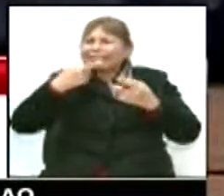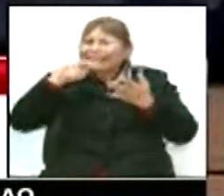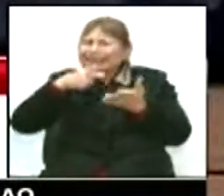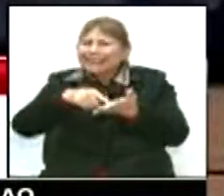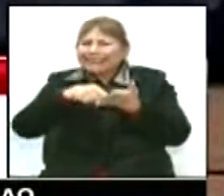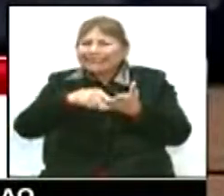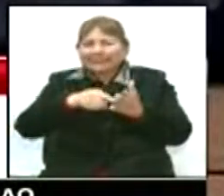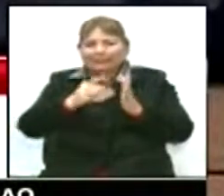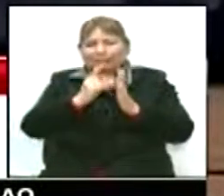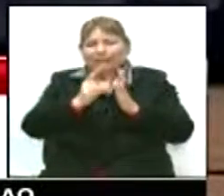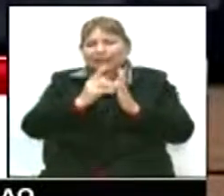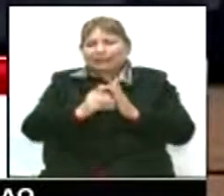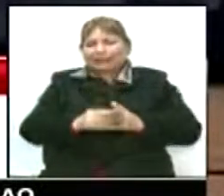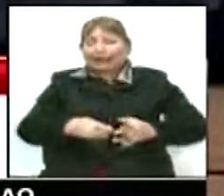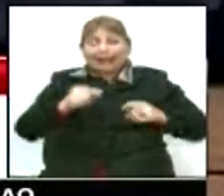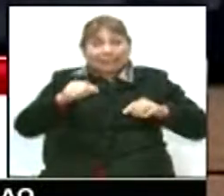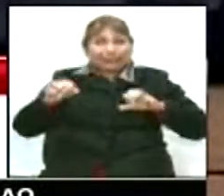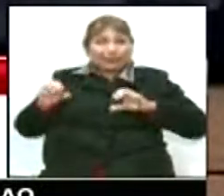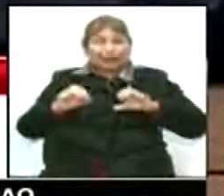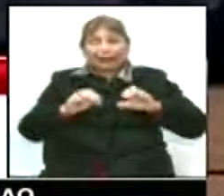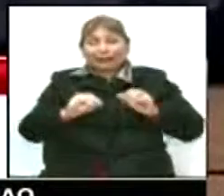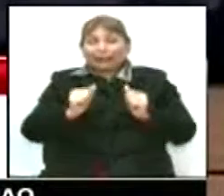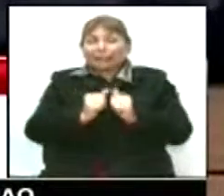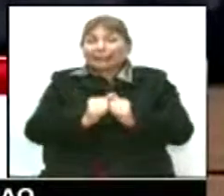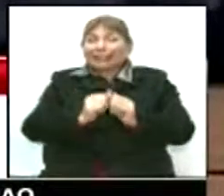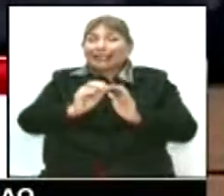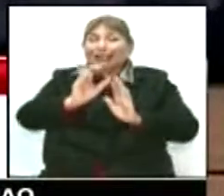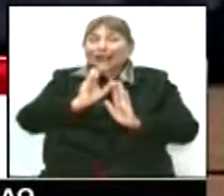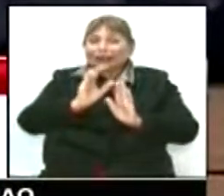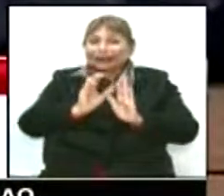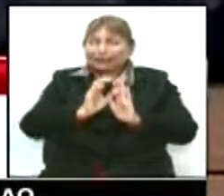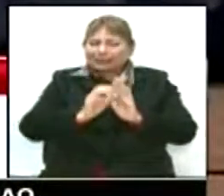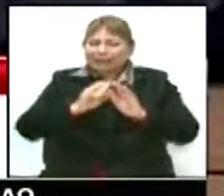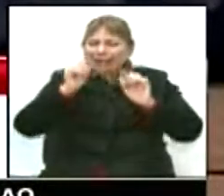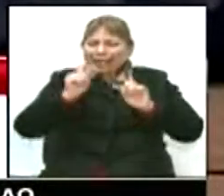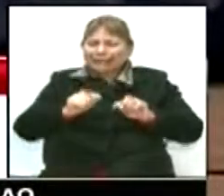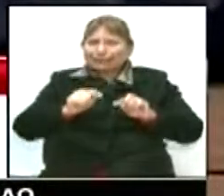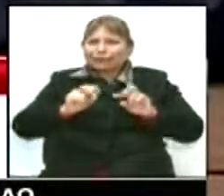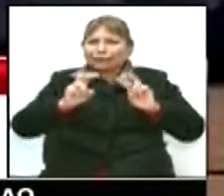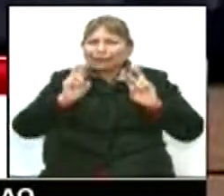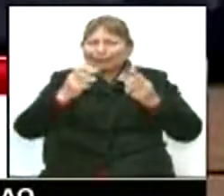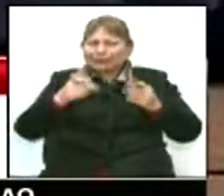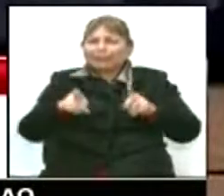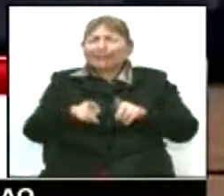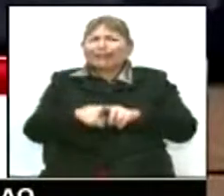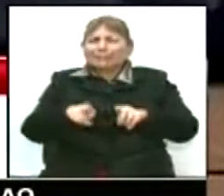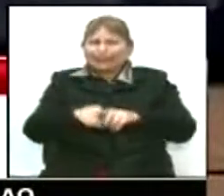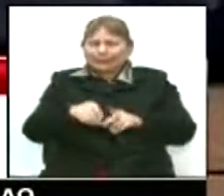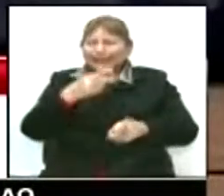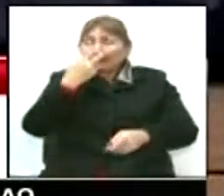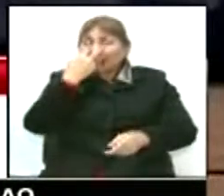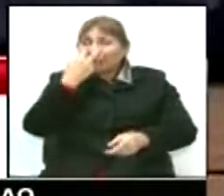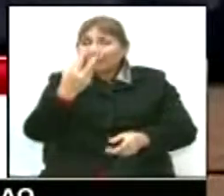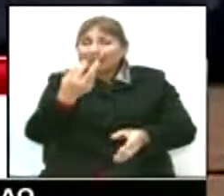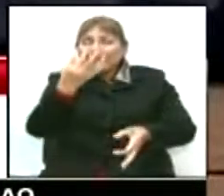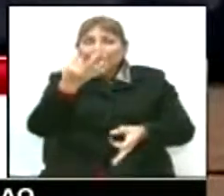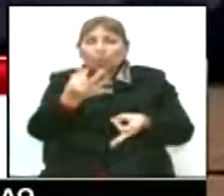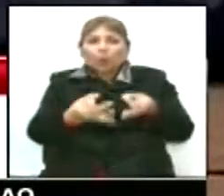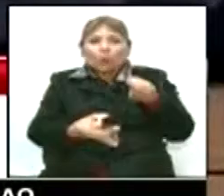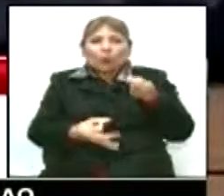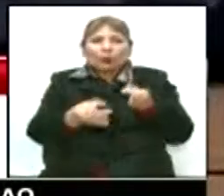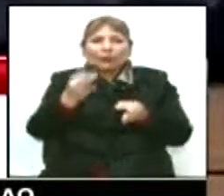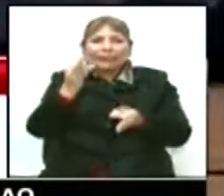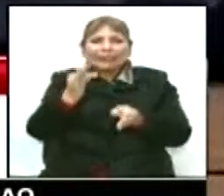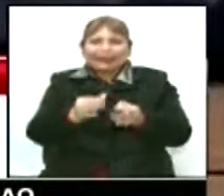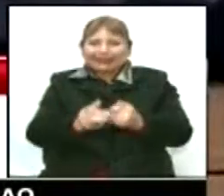dictaminar estos proyectos para la reforma de la Constitución, estos temas también tienen que ver con materia de justicia, y esta es